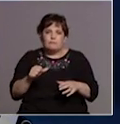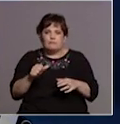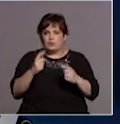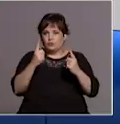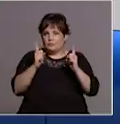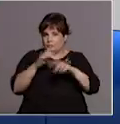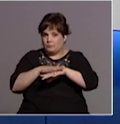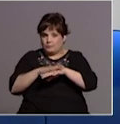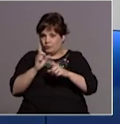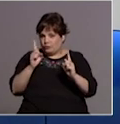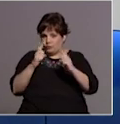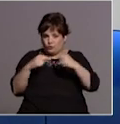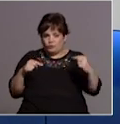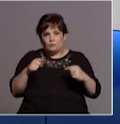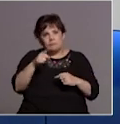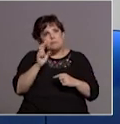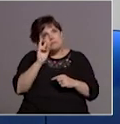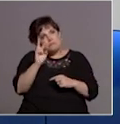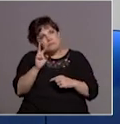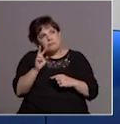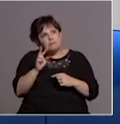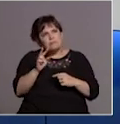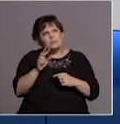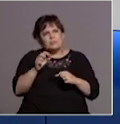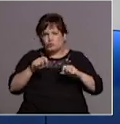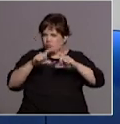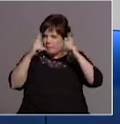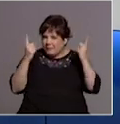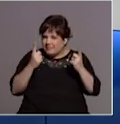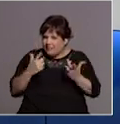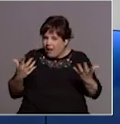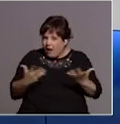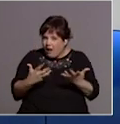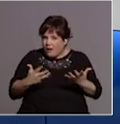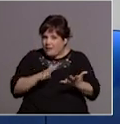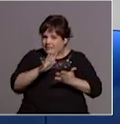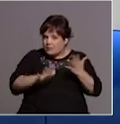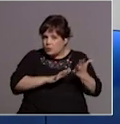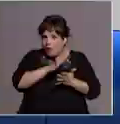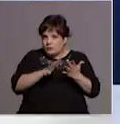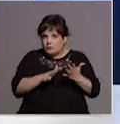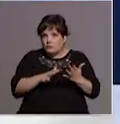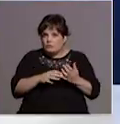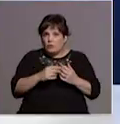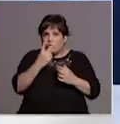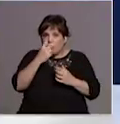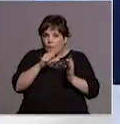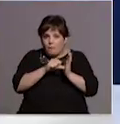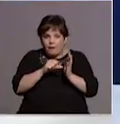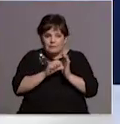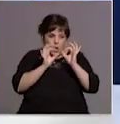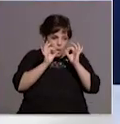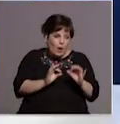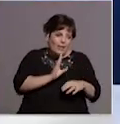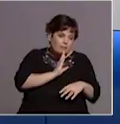los dos fenómenos me imagino habrá seguido todo con mucha atención sorprenden estas situaciones que se dan nada menos que en dos países como eeuu